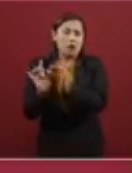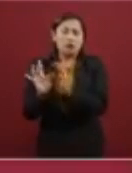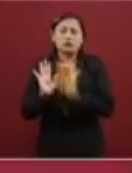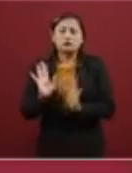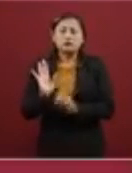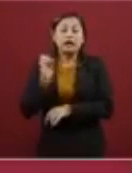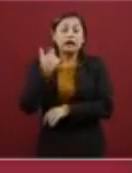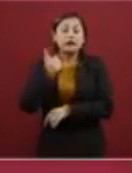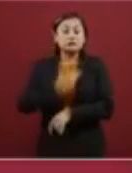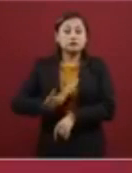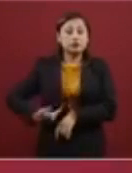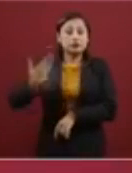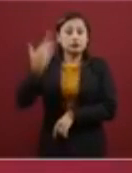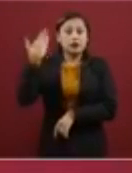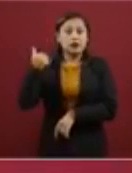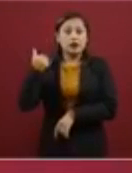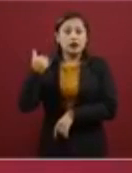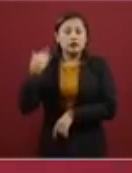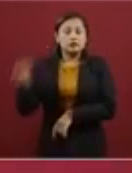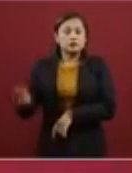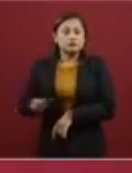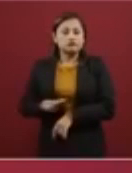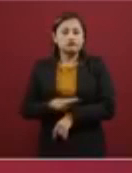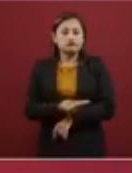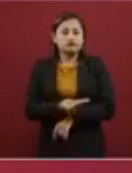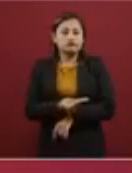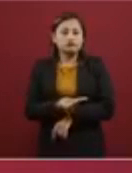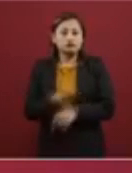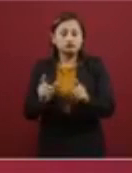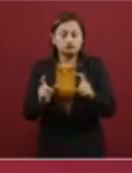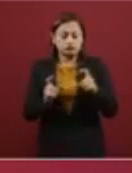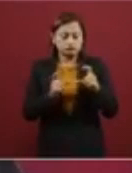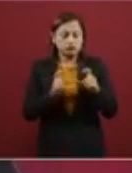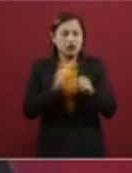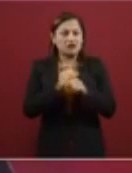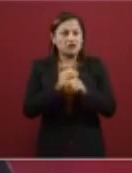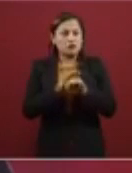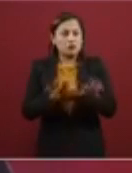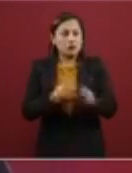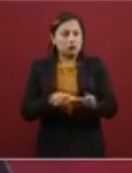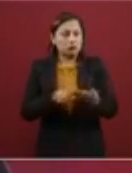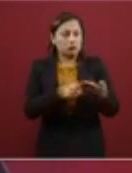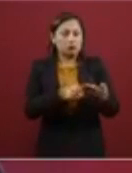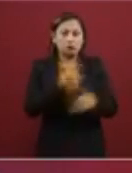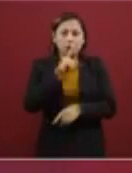en turno una tarjeta para informarle. Ahora ya no es así.